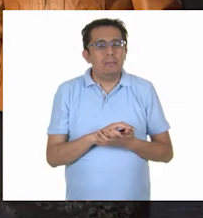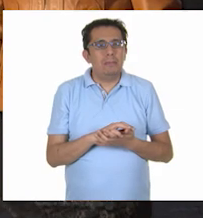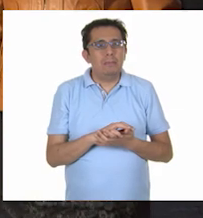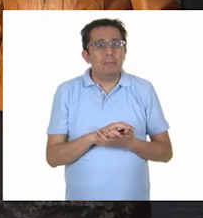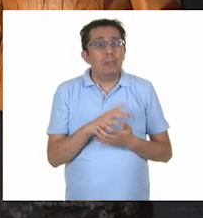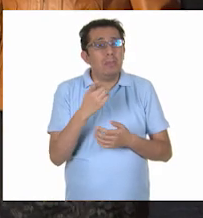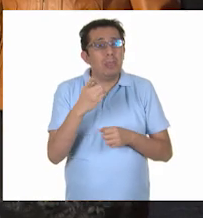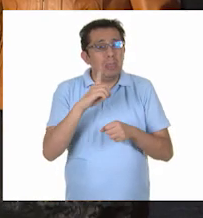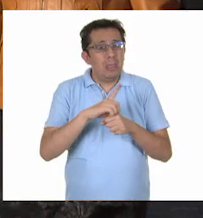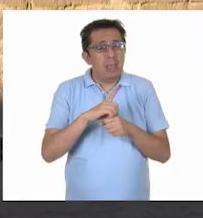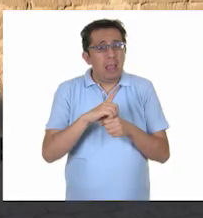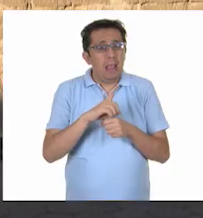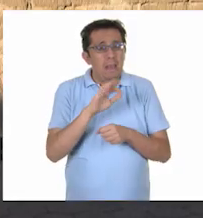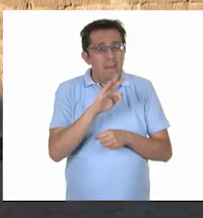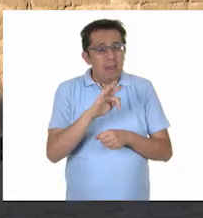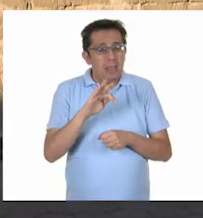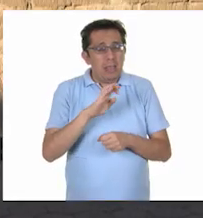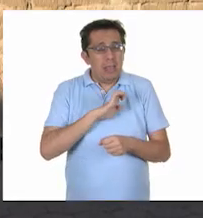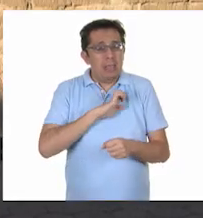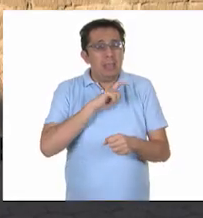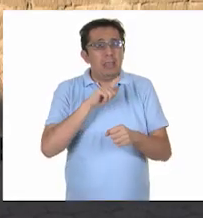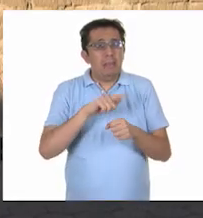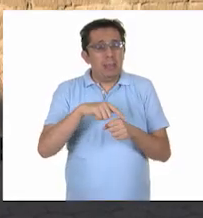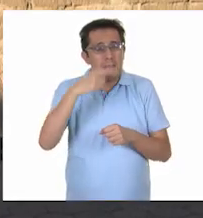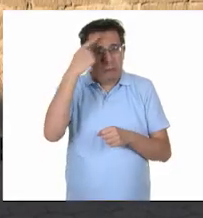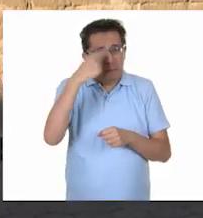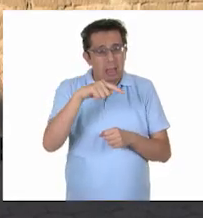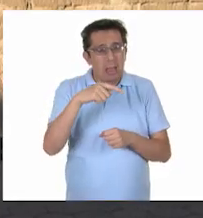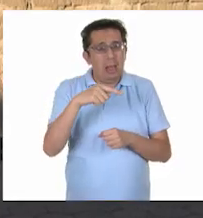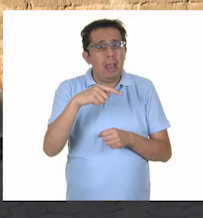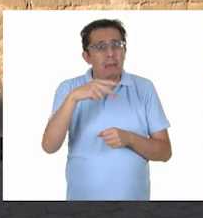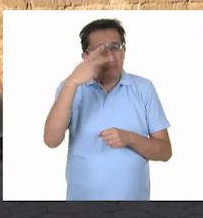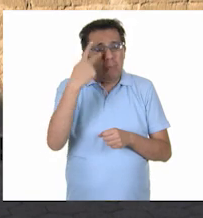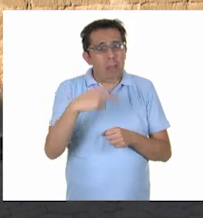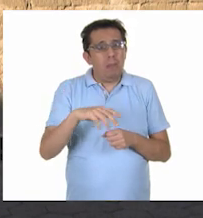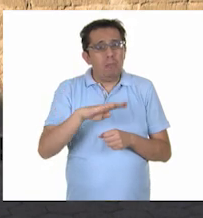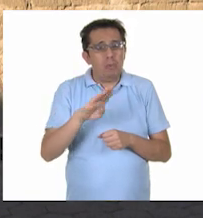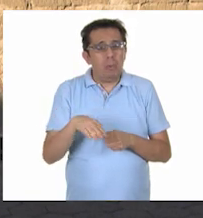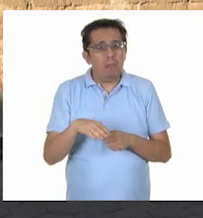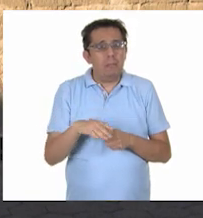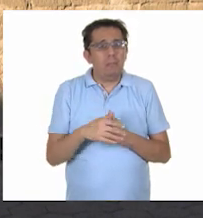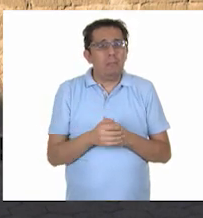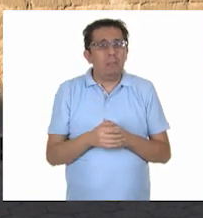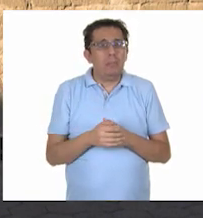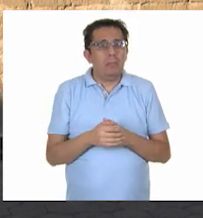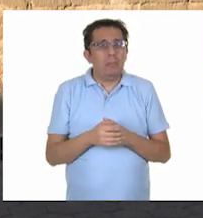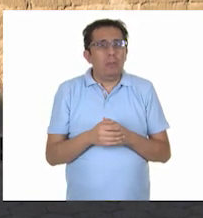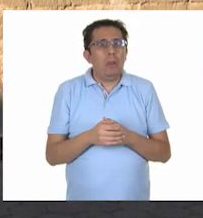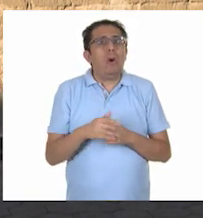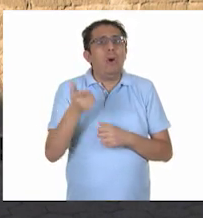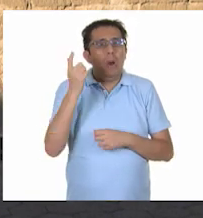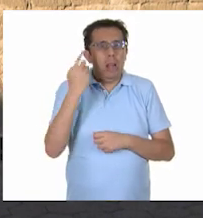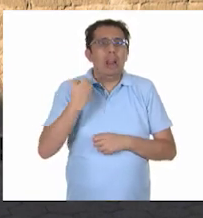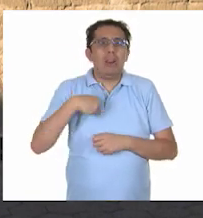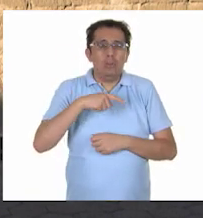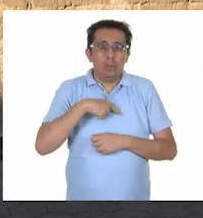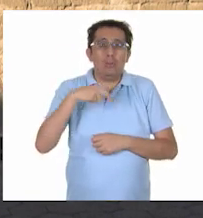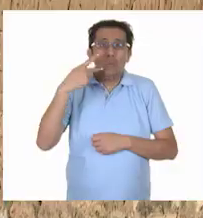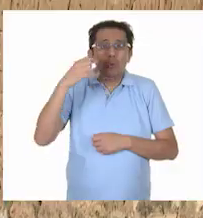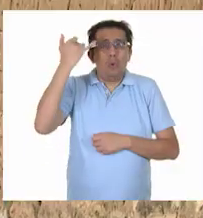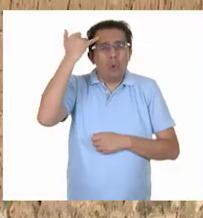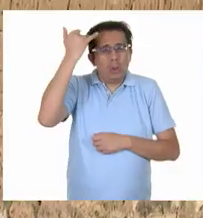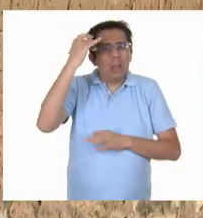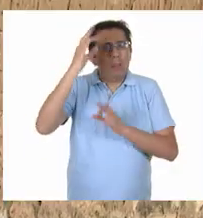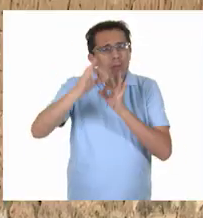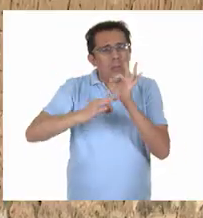tan especial para el nacionalismo, ¿no? Espero que estemos cumpliendo con el objetivo que él quiso, con